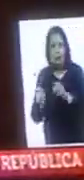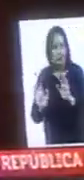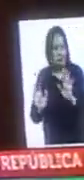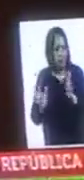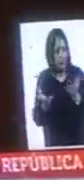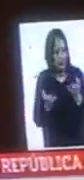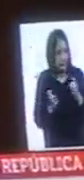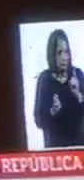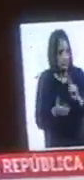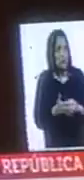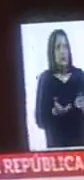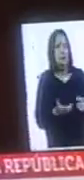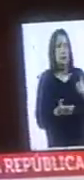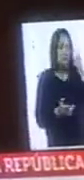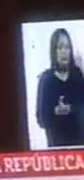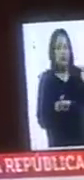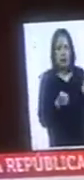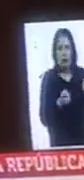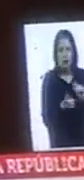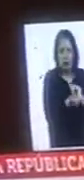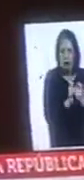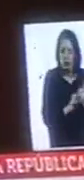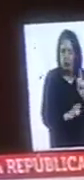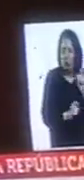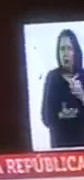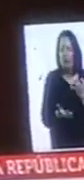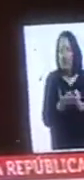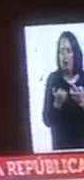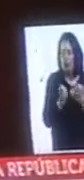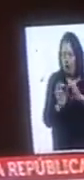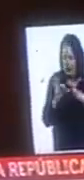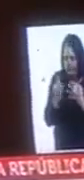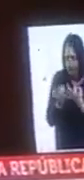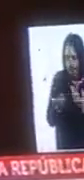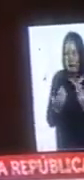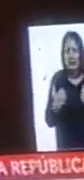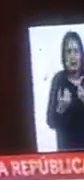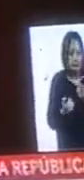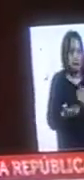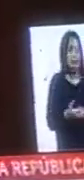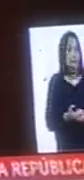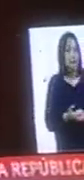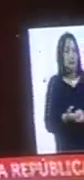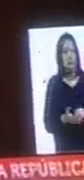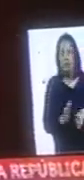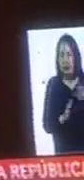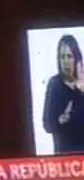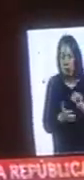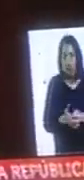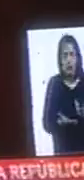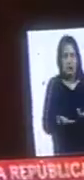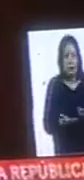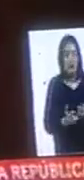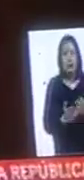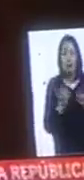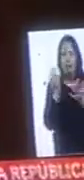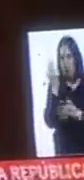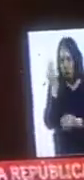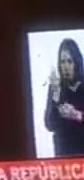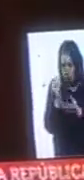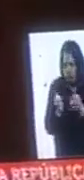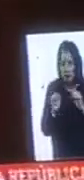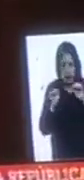control de cambios sólo queremos que la economía de las familias sobre todo las de menores ingresos